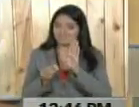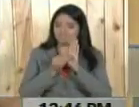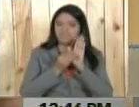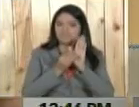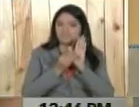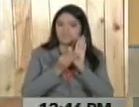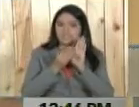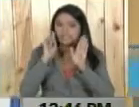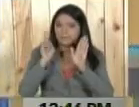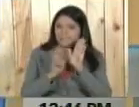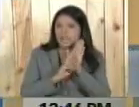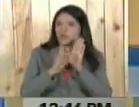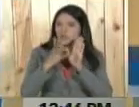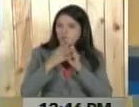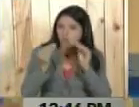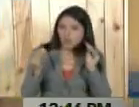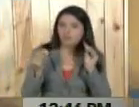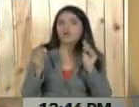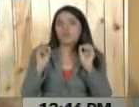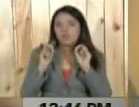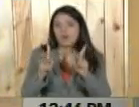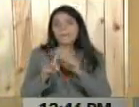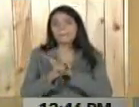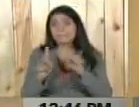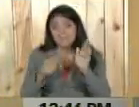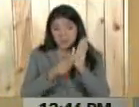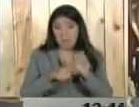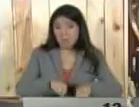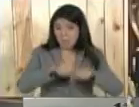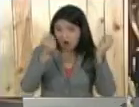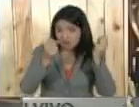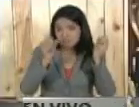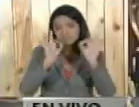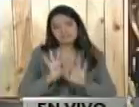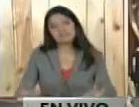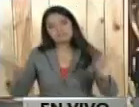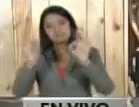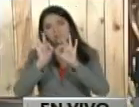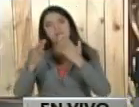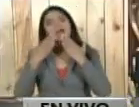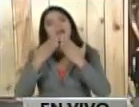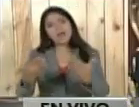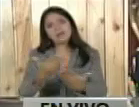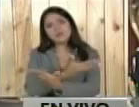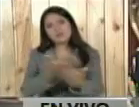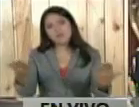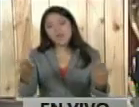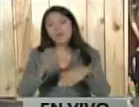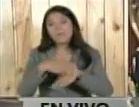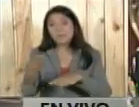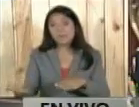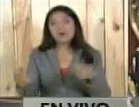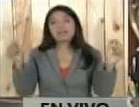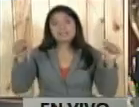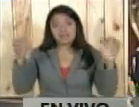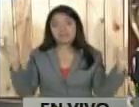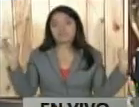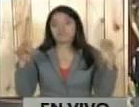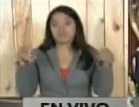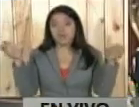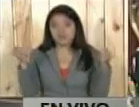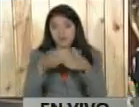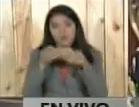todo. Fuera de la Constitución, nada. Así que les doy las gracias por haber atendido a este llamado